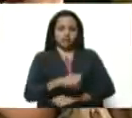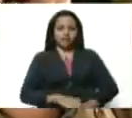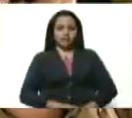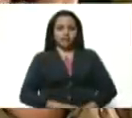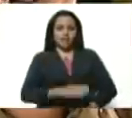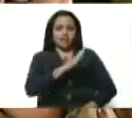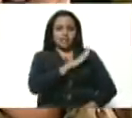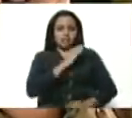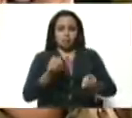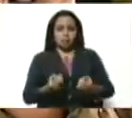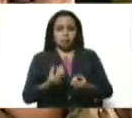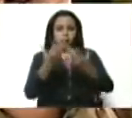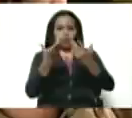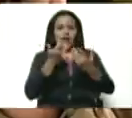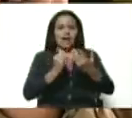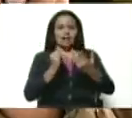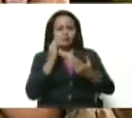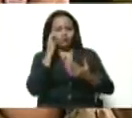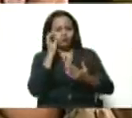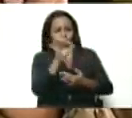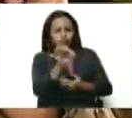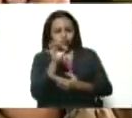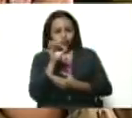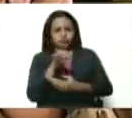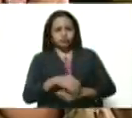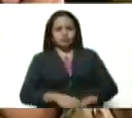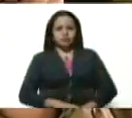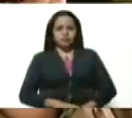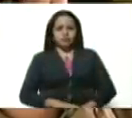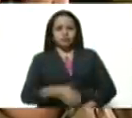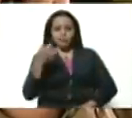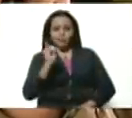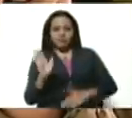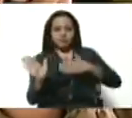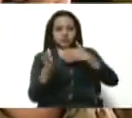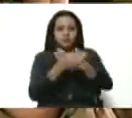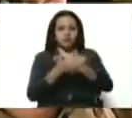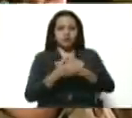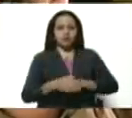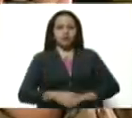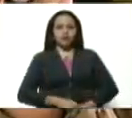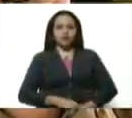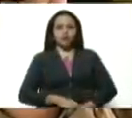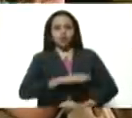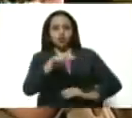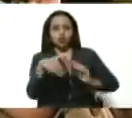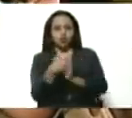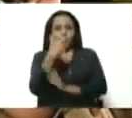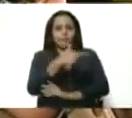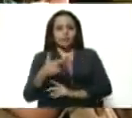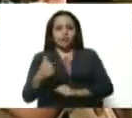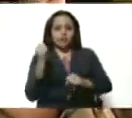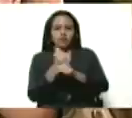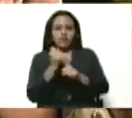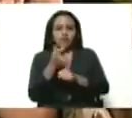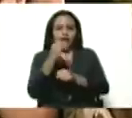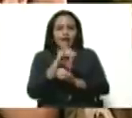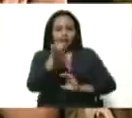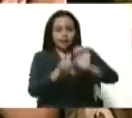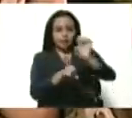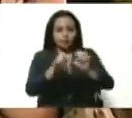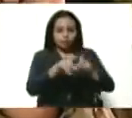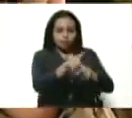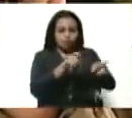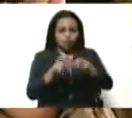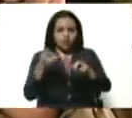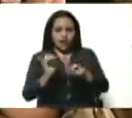tenemos un foco ya plenamente identificado el auto mercado fue cerrado todo el personal que está allí trabajando fue pesquisado está